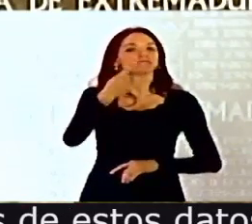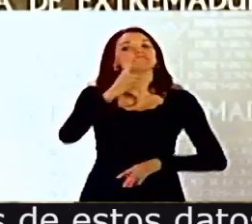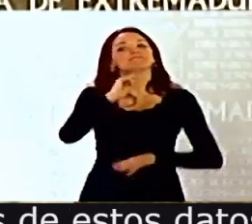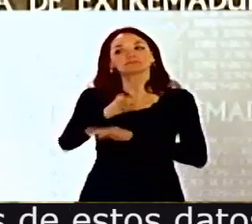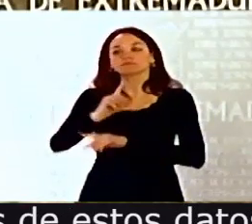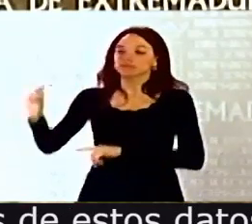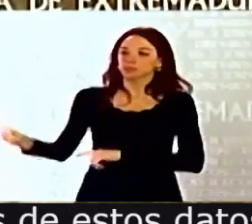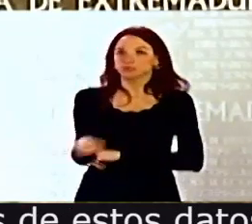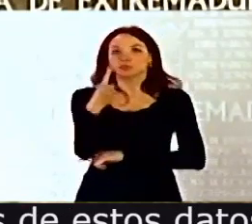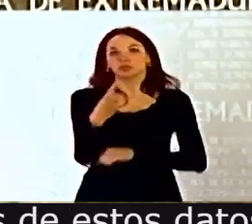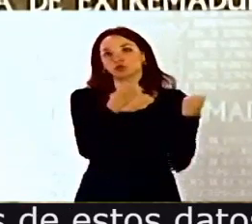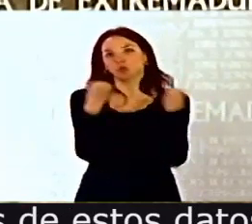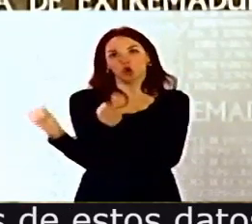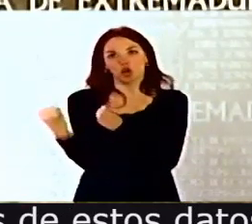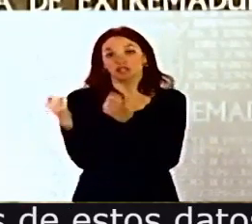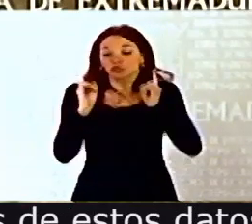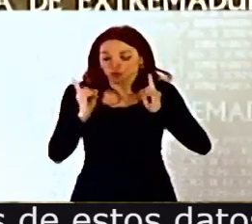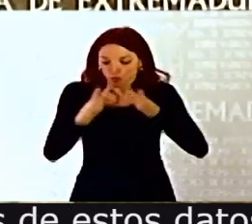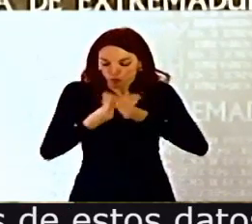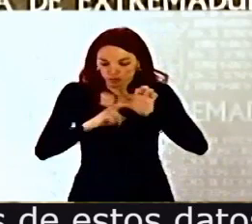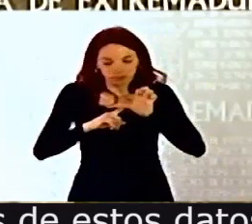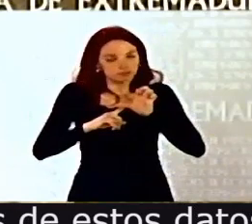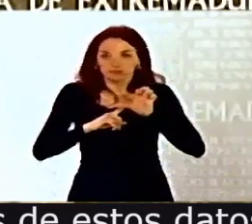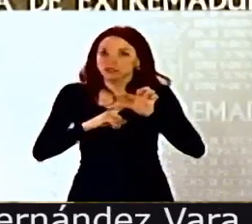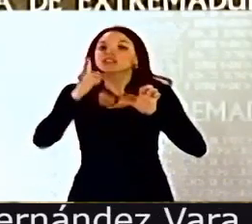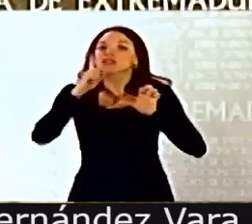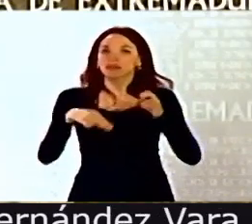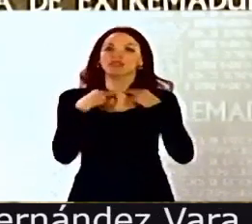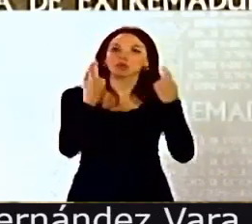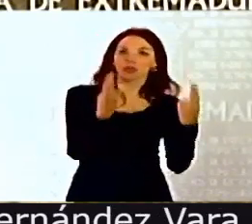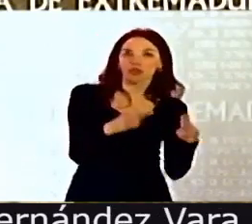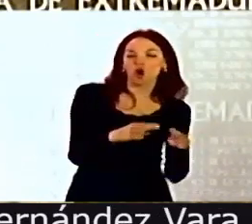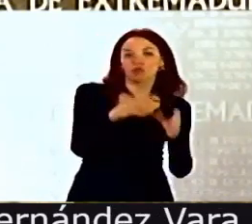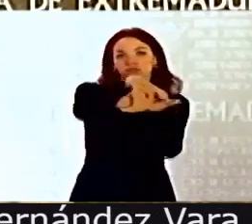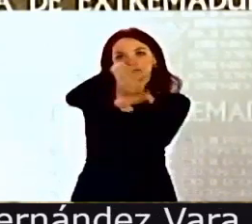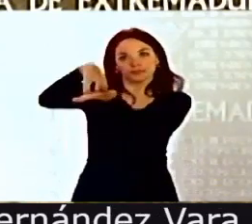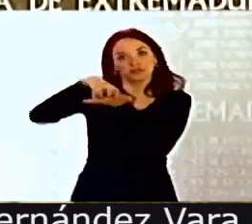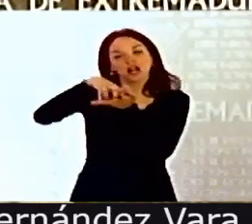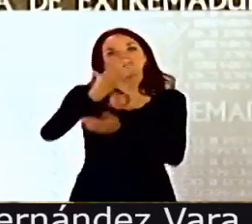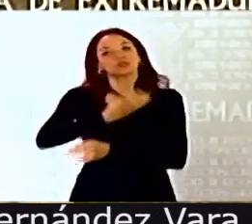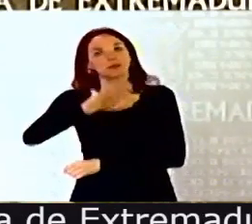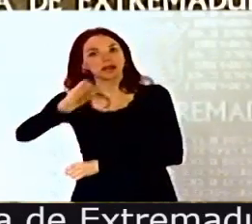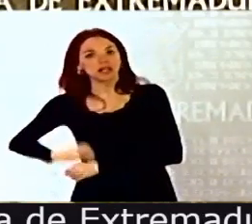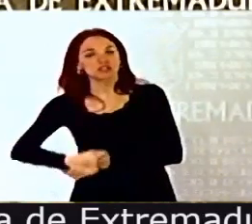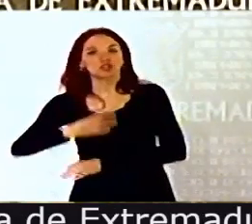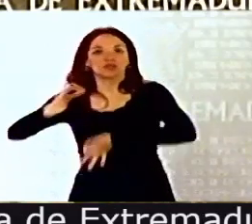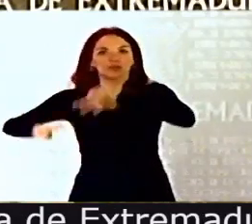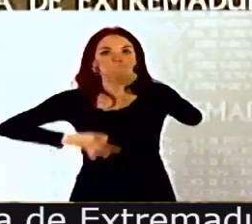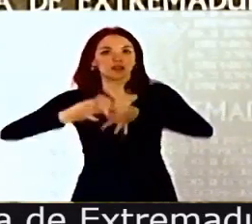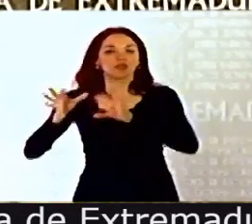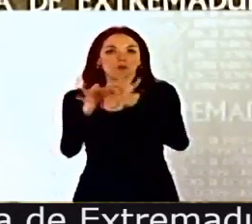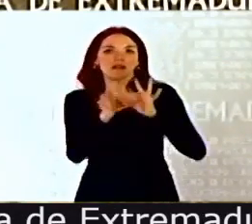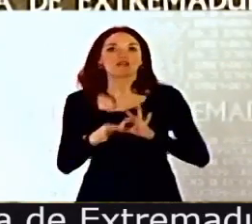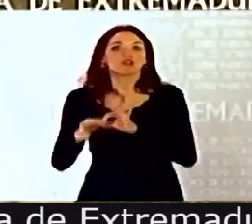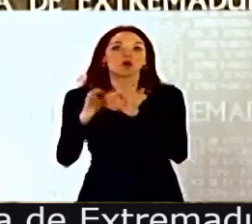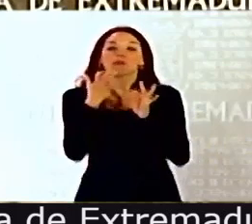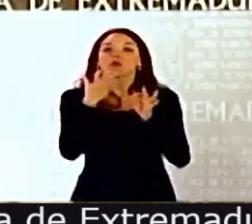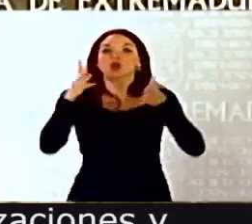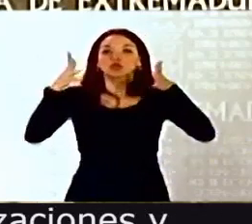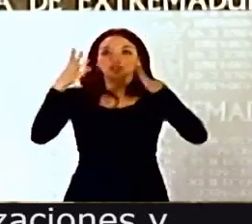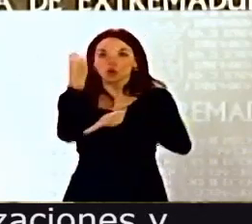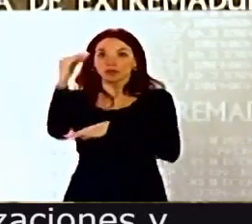distintas instituciones, no solo la Junta de Extremadura, también a las diputaciones, a los ayuntamientos, organizaciones y plataformas como el Consejo de la